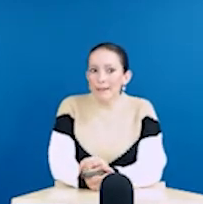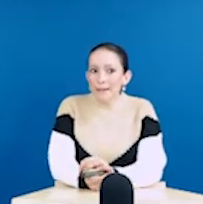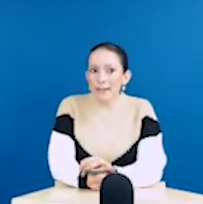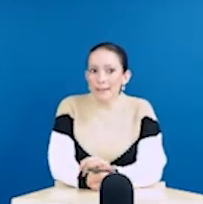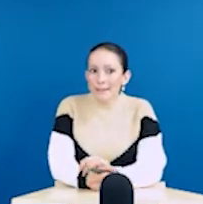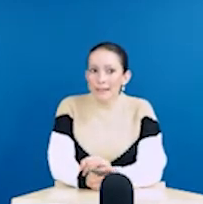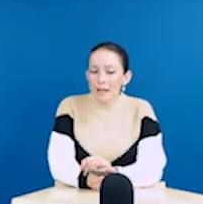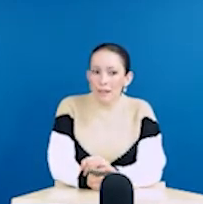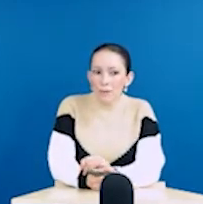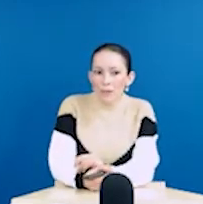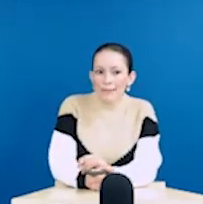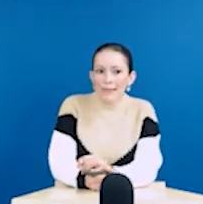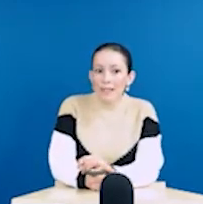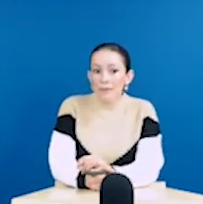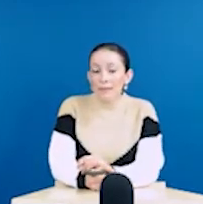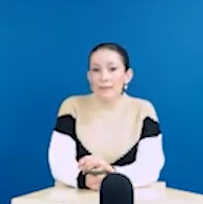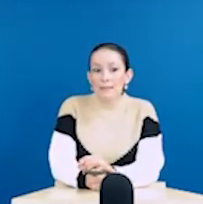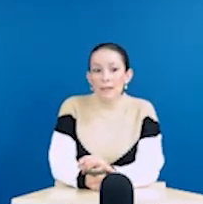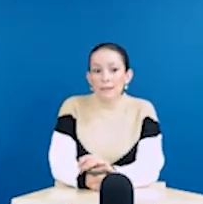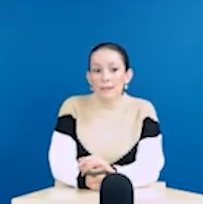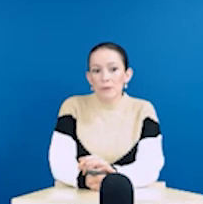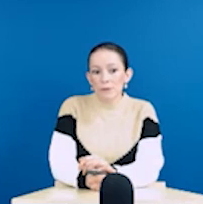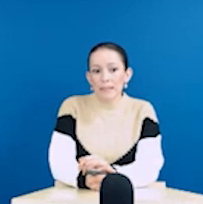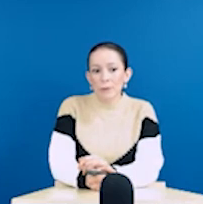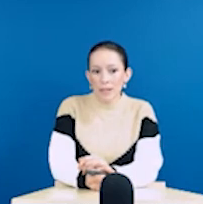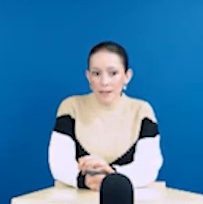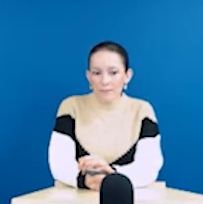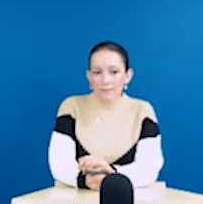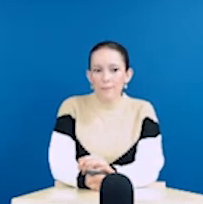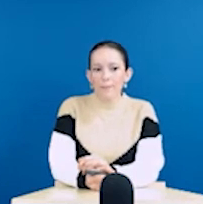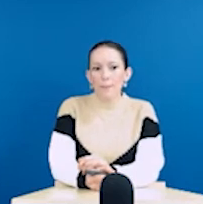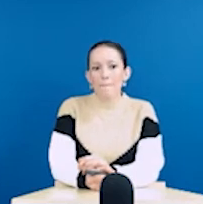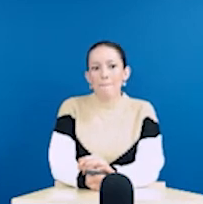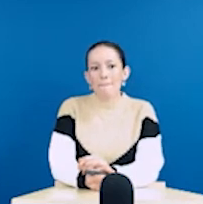Otra parte que esta escala evalúa es el déficit sensorial,